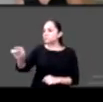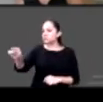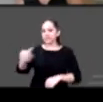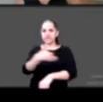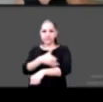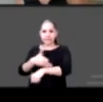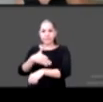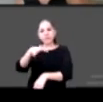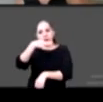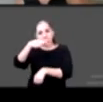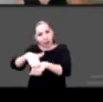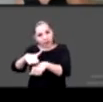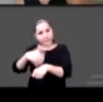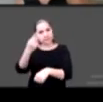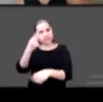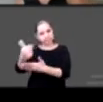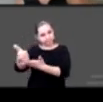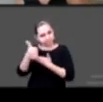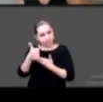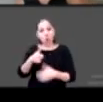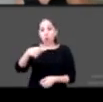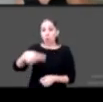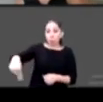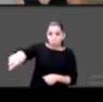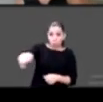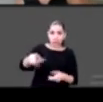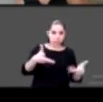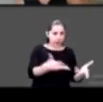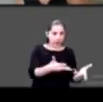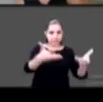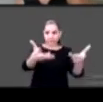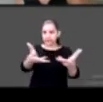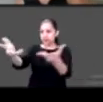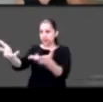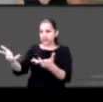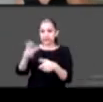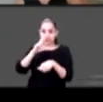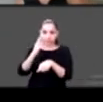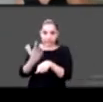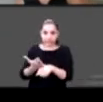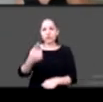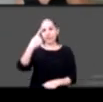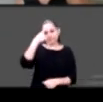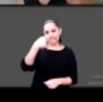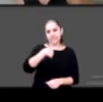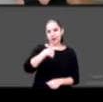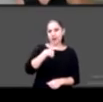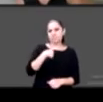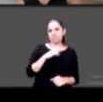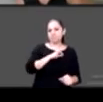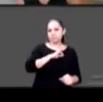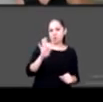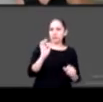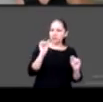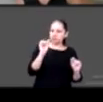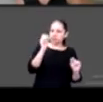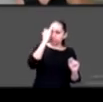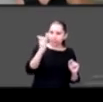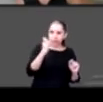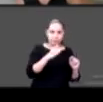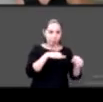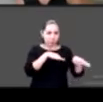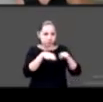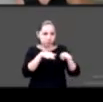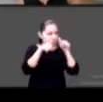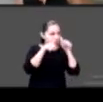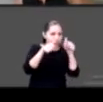que tendrán. Y que de esa manera también es importante para ti tener un momento de descanso, de recreación. Así como